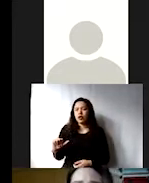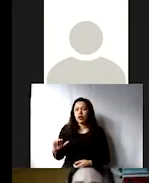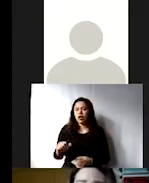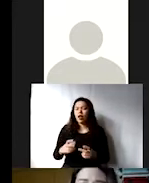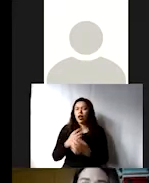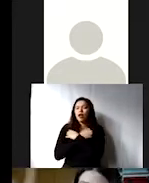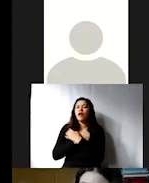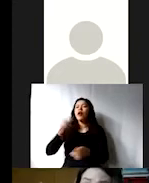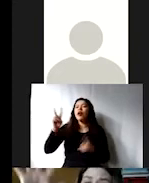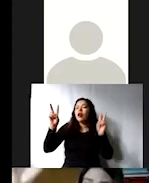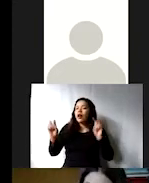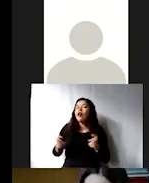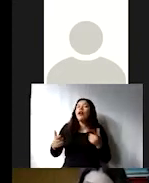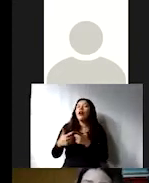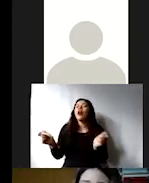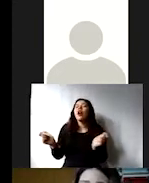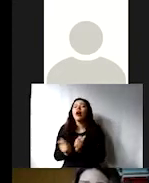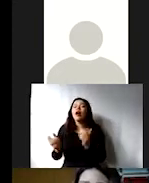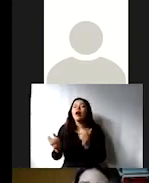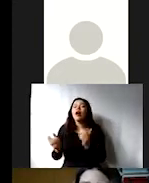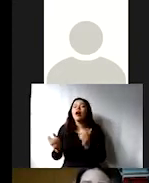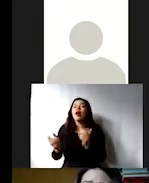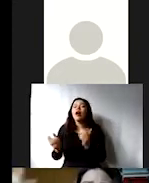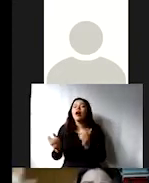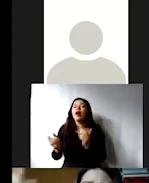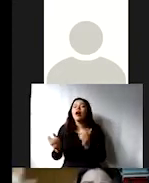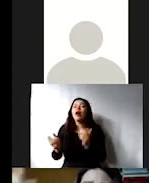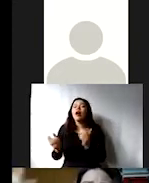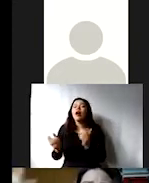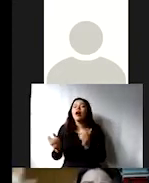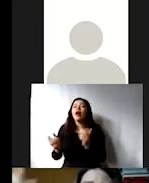de educación, hay grupos mayores dentro de Naciones Unidas que